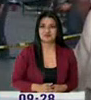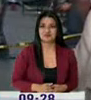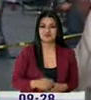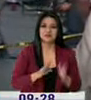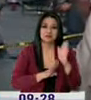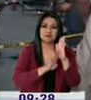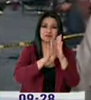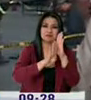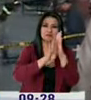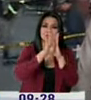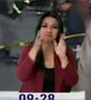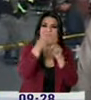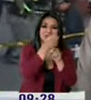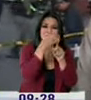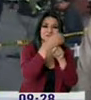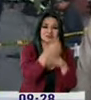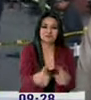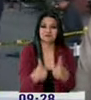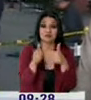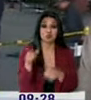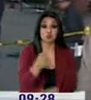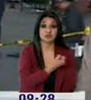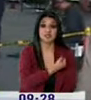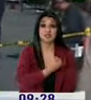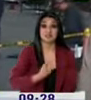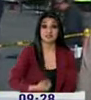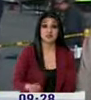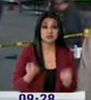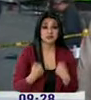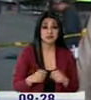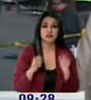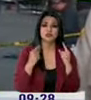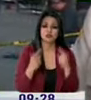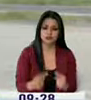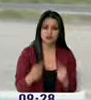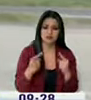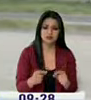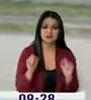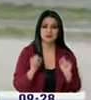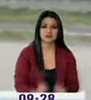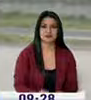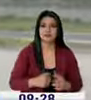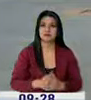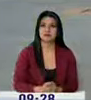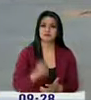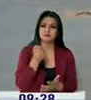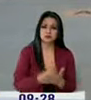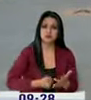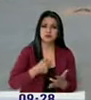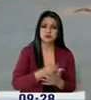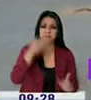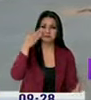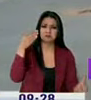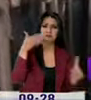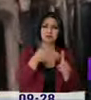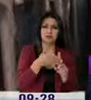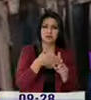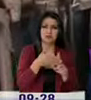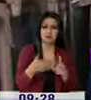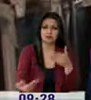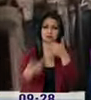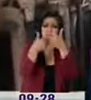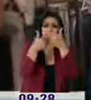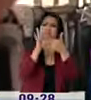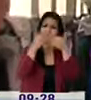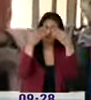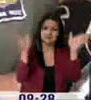vez ella sigue cosechando estos frutos de su sacrificio, de su esfuerzo, que día a día lo va realizando. Luchar por las metas y romper estigmas